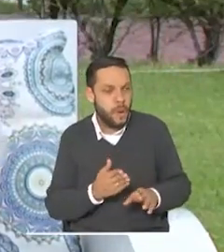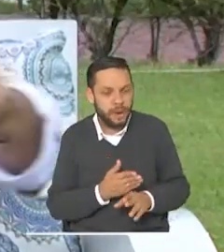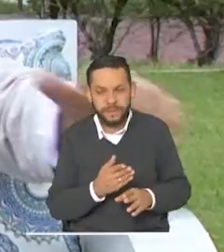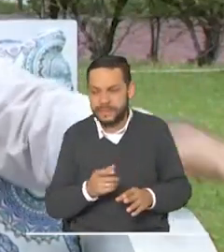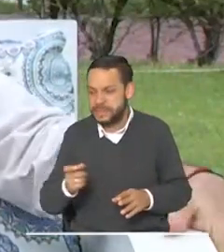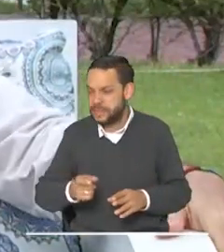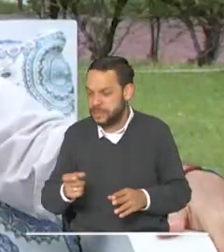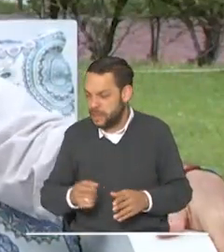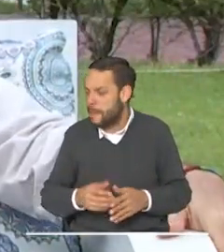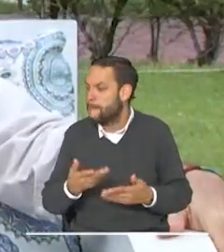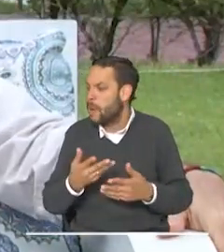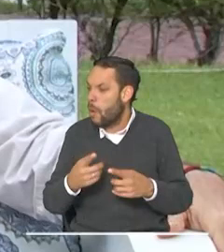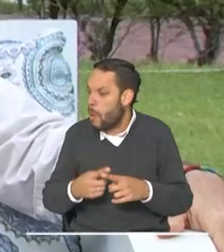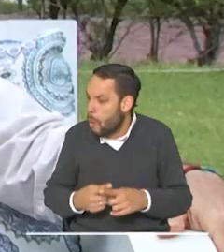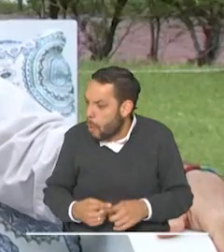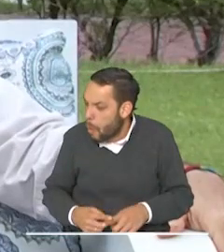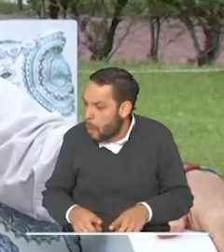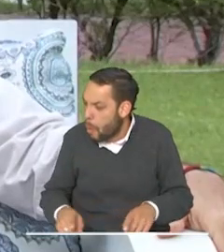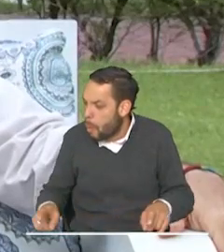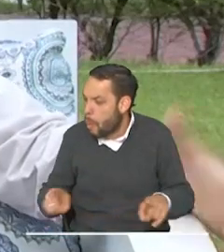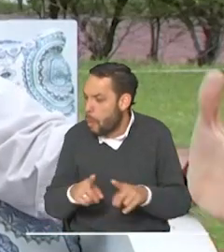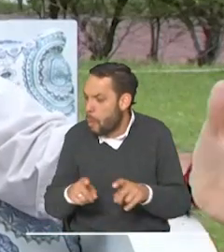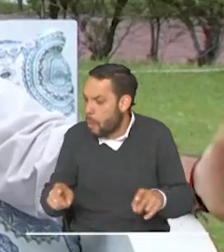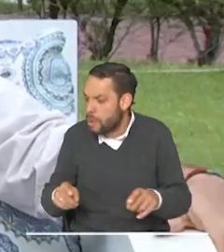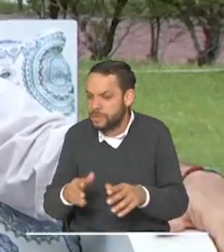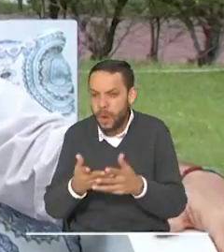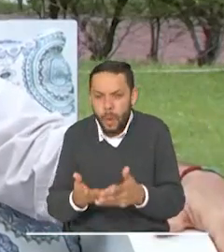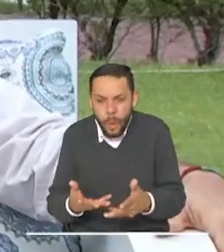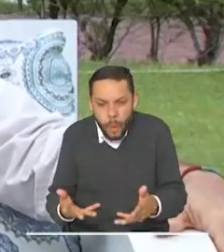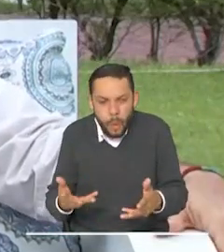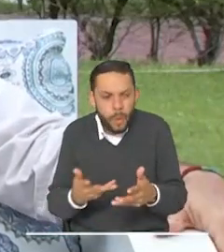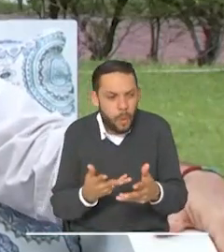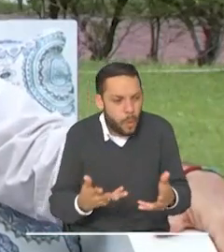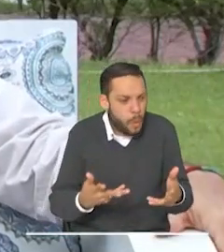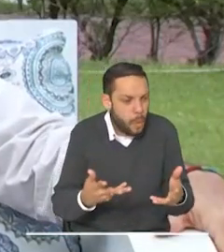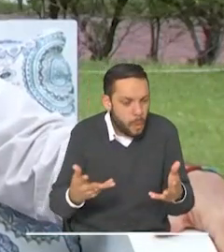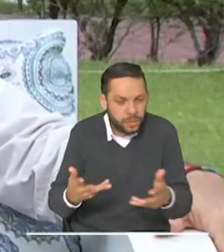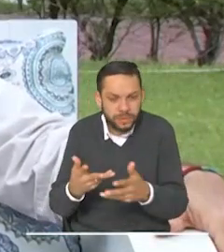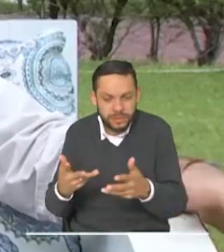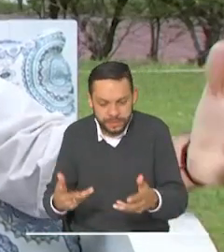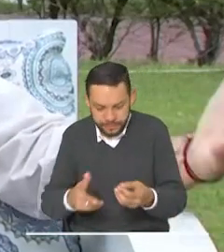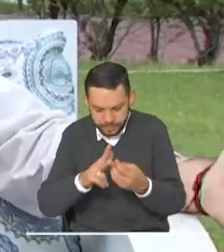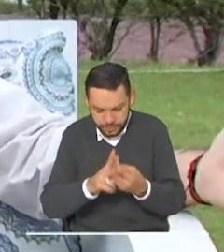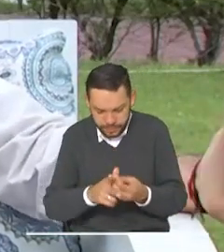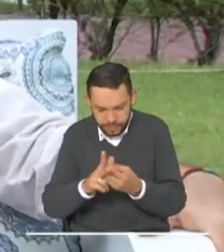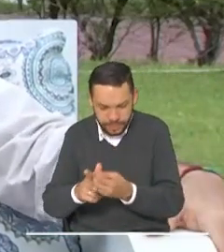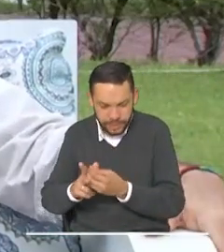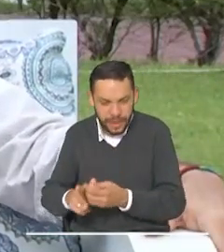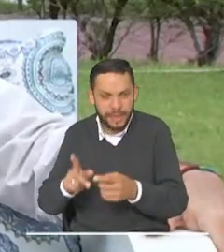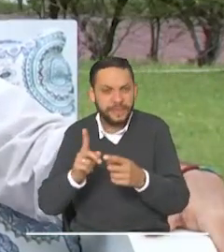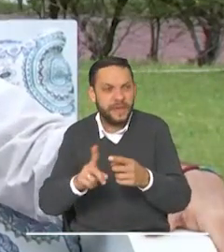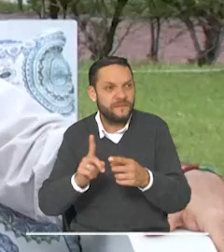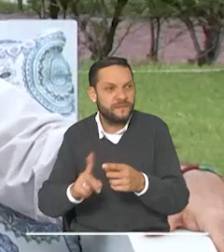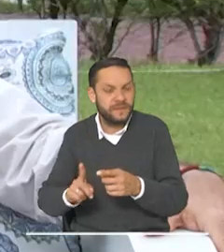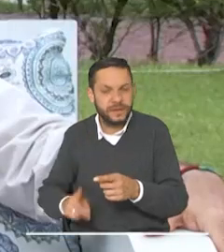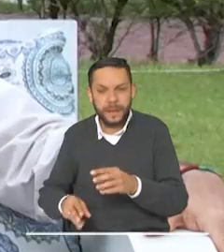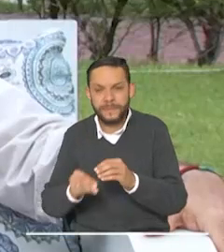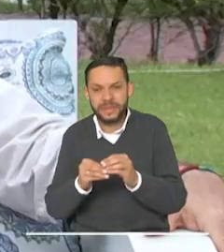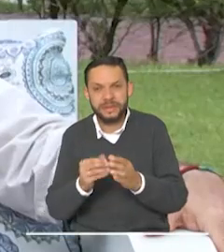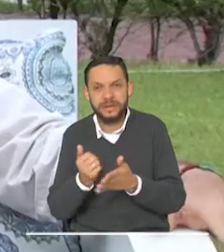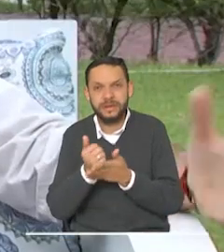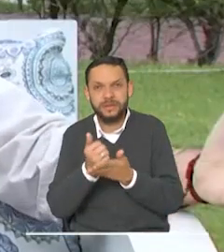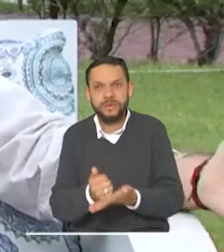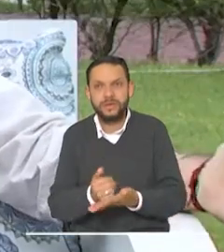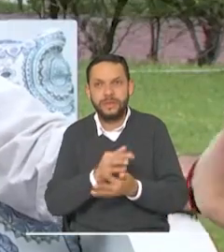nosotros estamos tratando de llegar con todos ustedes hay otras herramientas hay otras ayudas terapéuticas